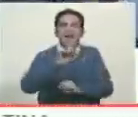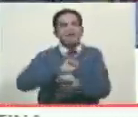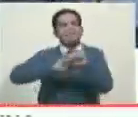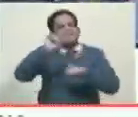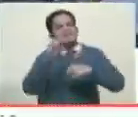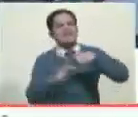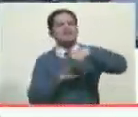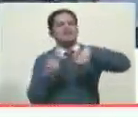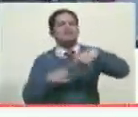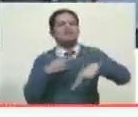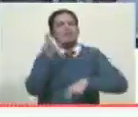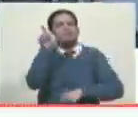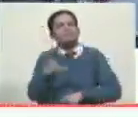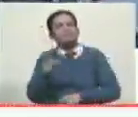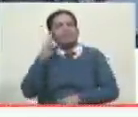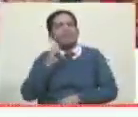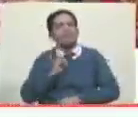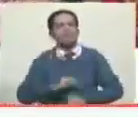bolivariana